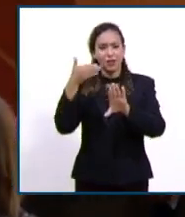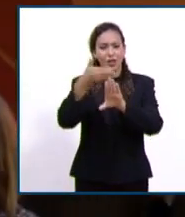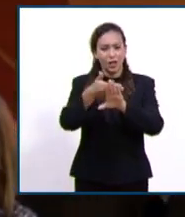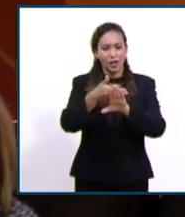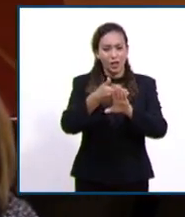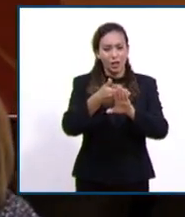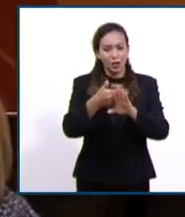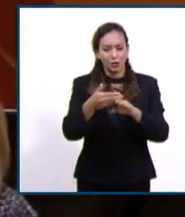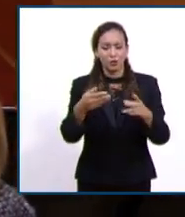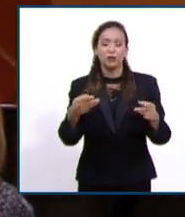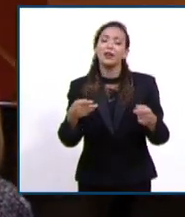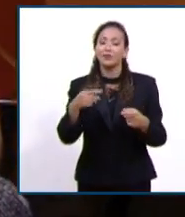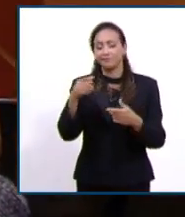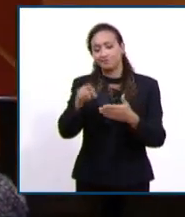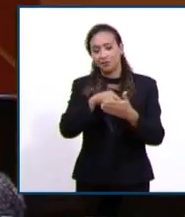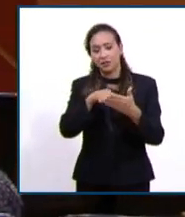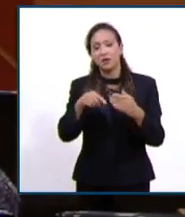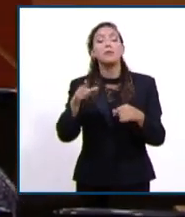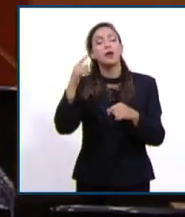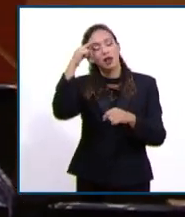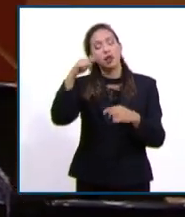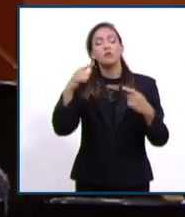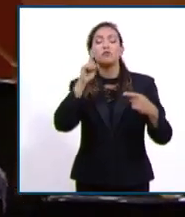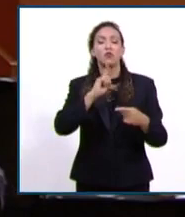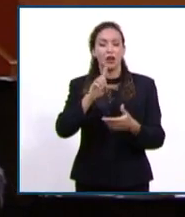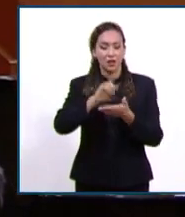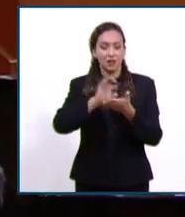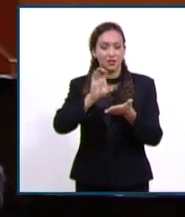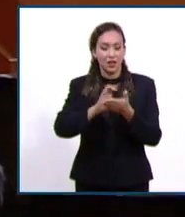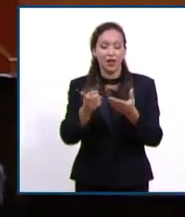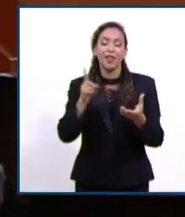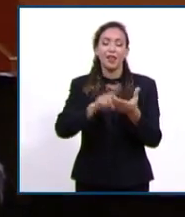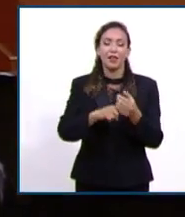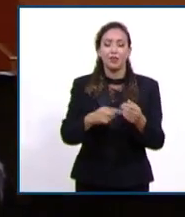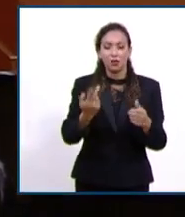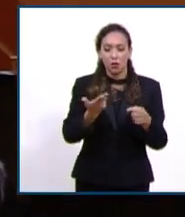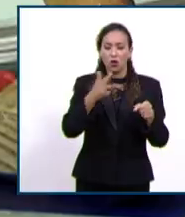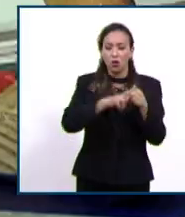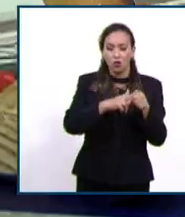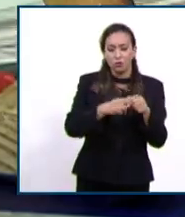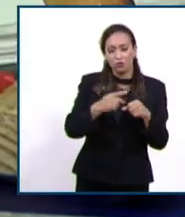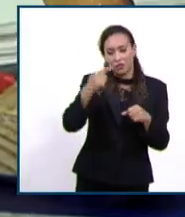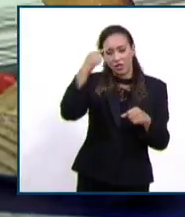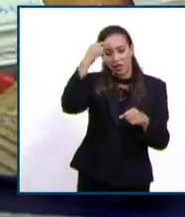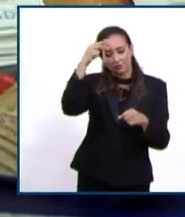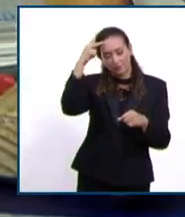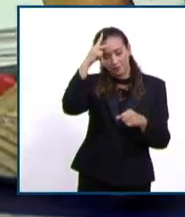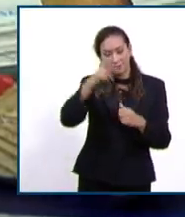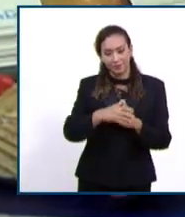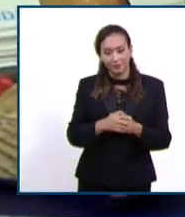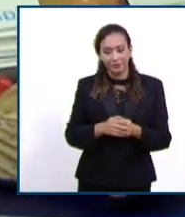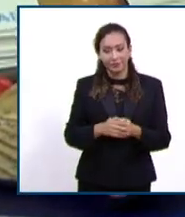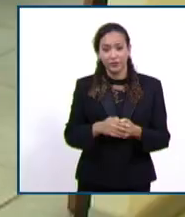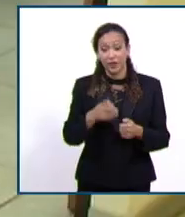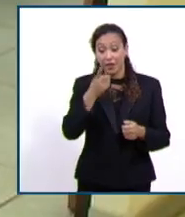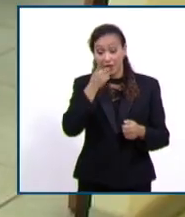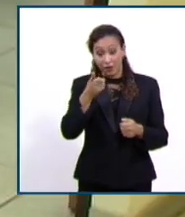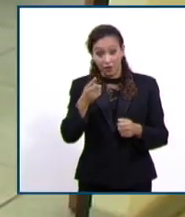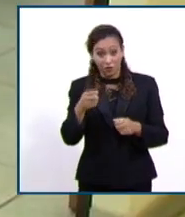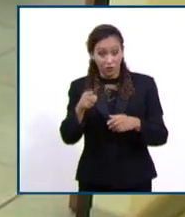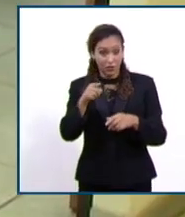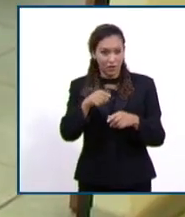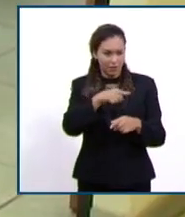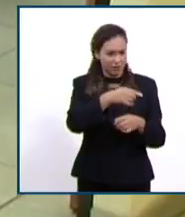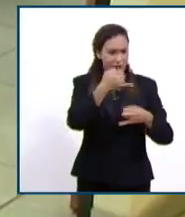posible internamiento involuntario de mujeres con discapacidad en un hospital psiquiátrico. De acuerdo con la sala, fue incorrecto que el juez de